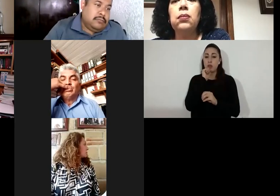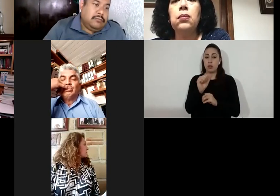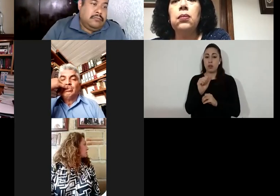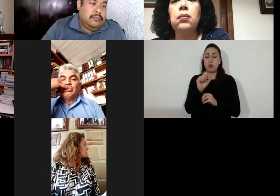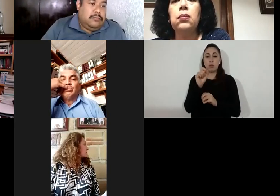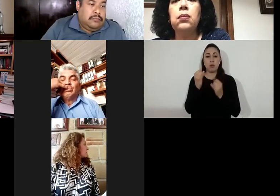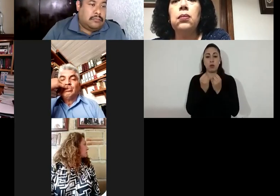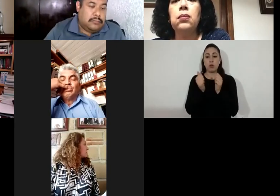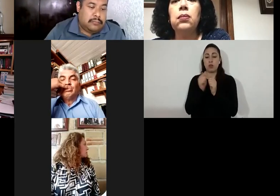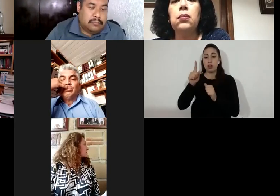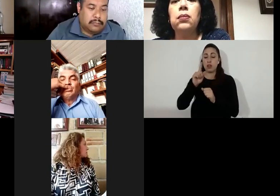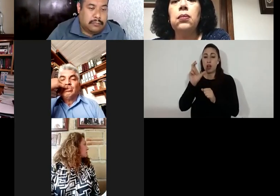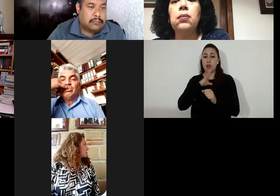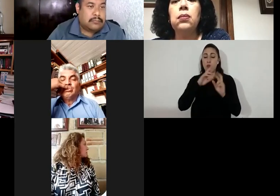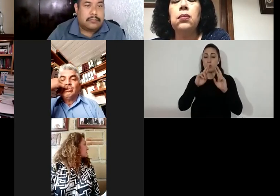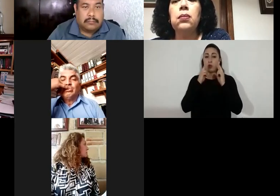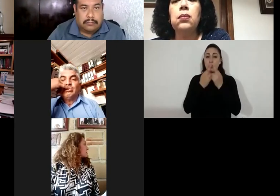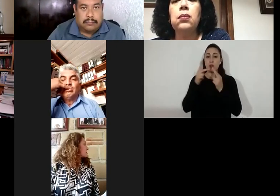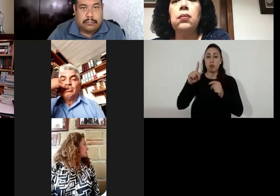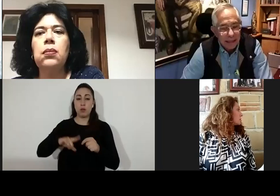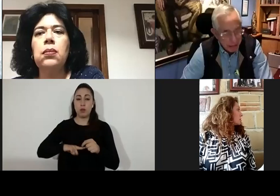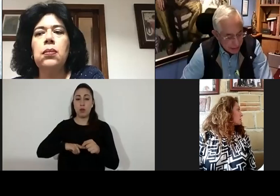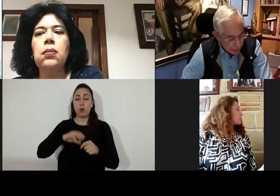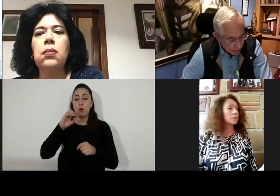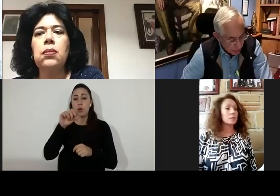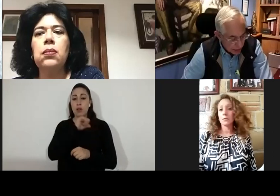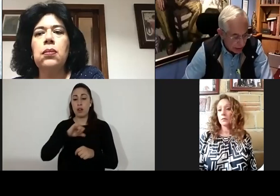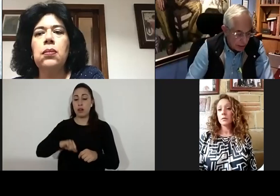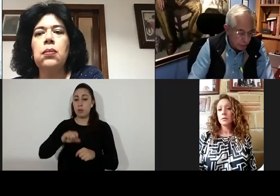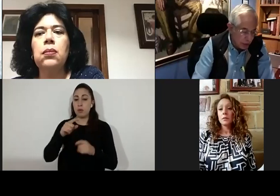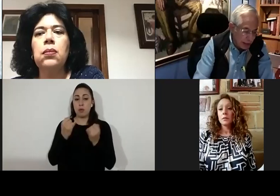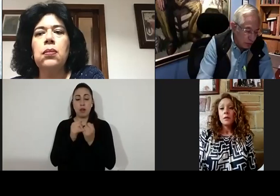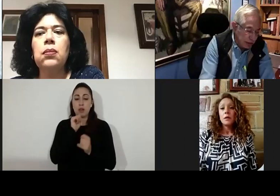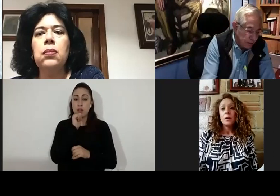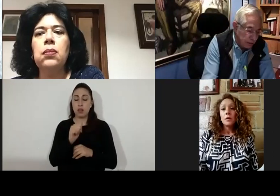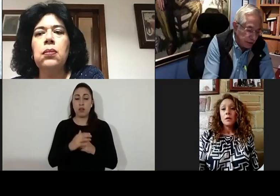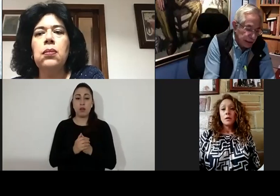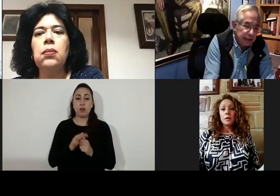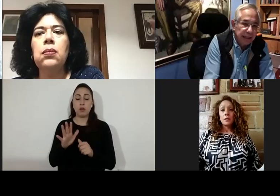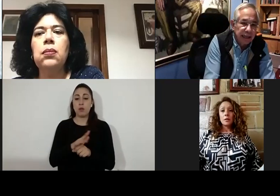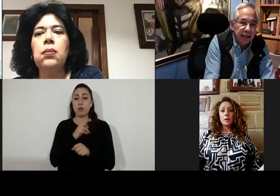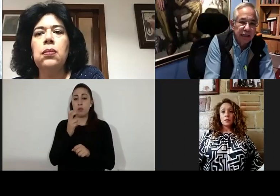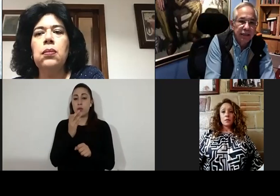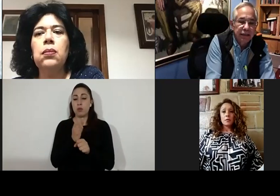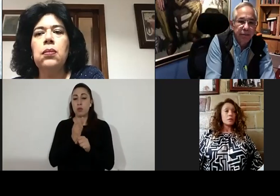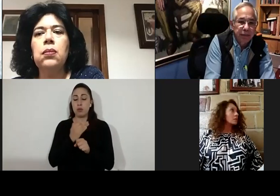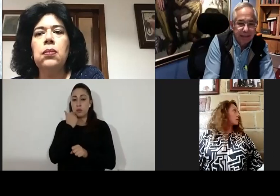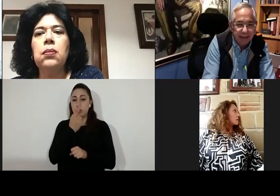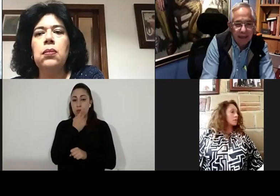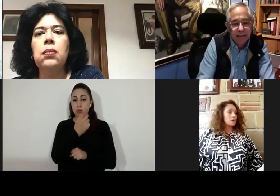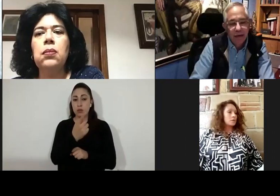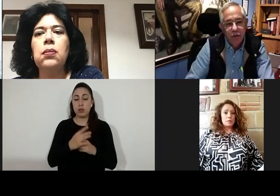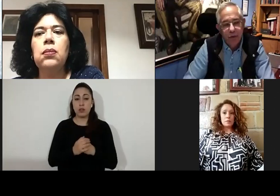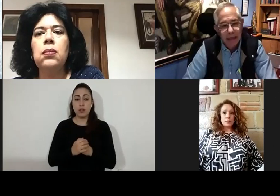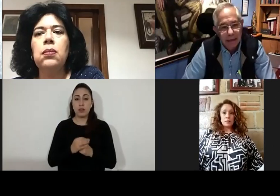del gobierno de la ciudad, ni con los alcaldes de la misma. Por tal motivo, quisiera